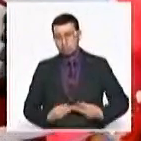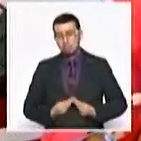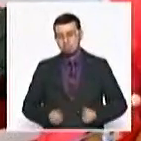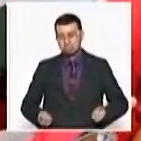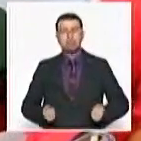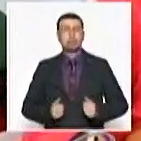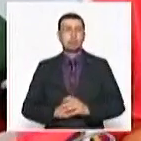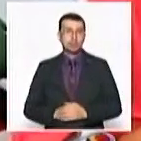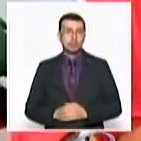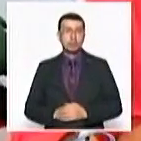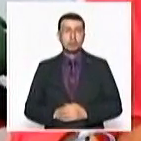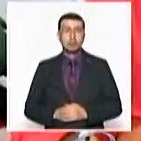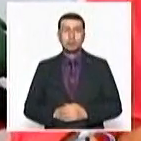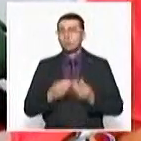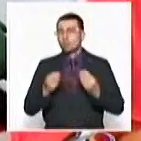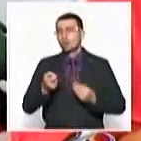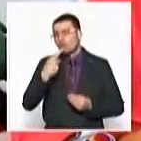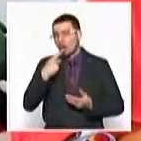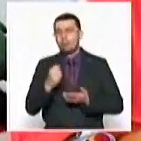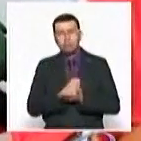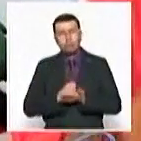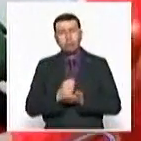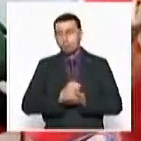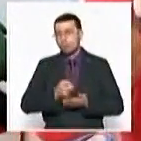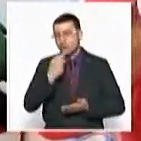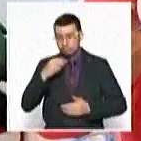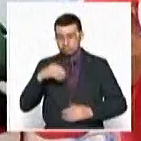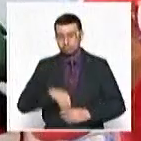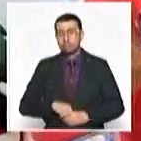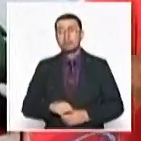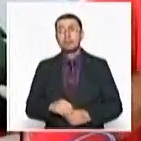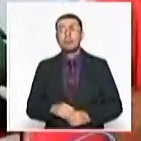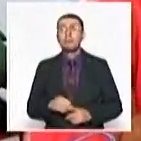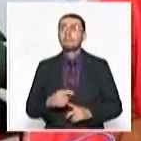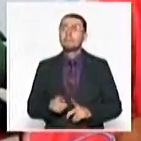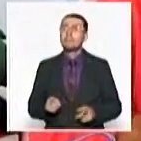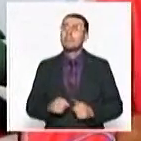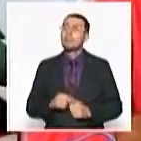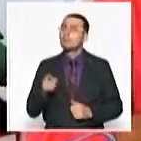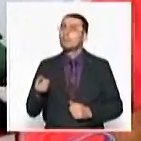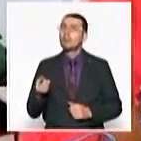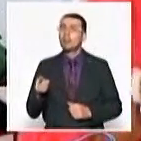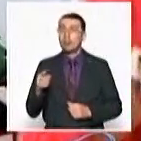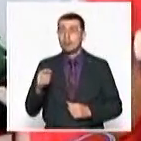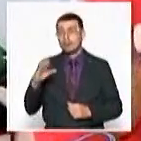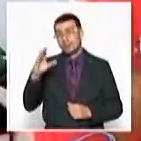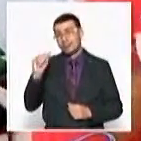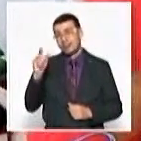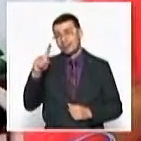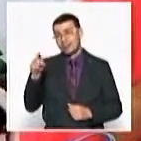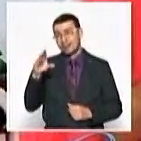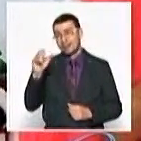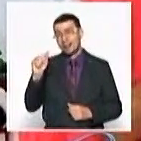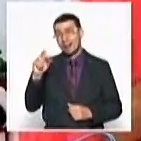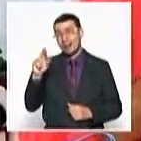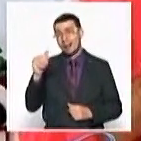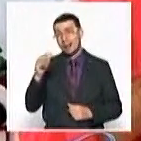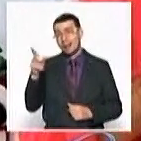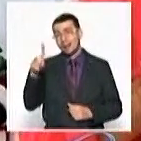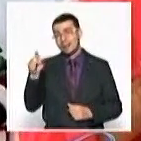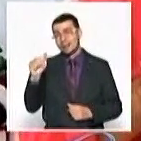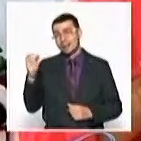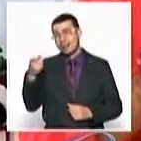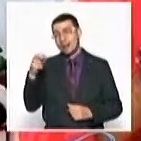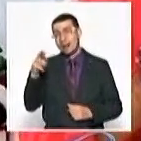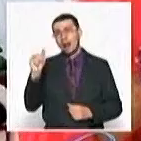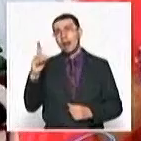Pero como tal, la cáscara sagrada lo que hace es aumentar el peristaltismo. Hay un producto que lo único que está en